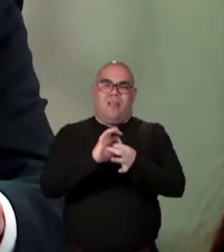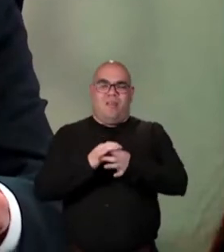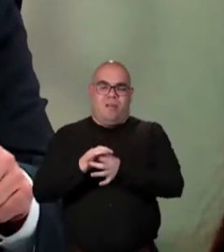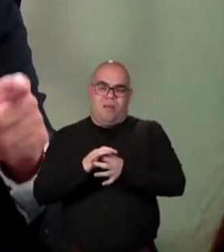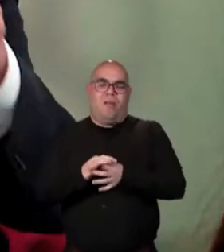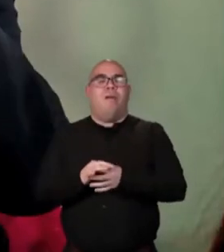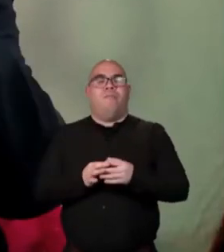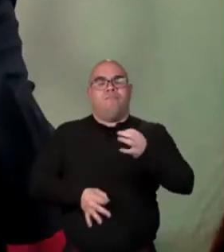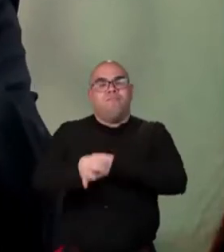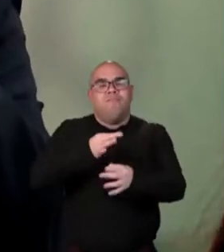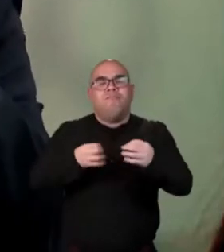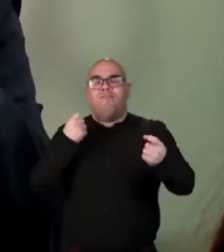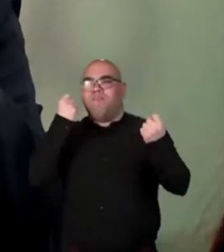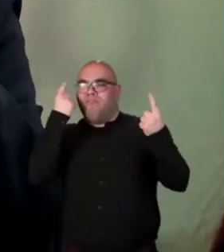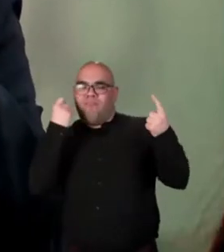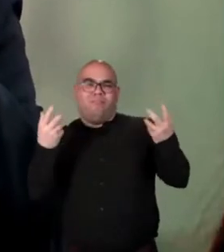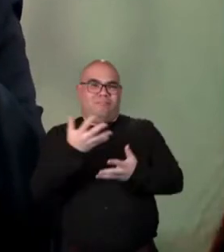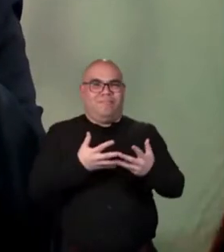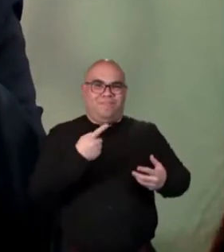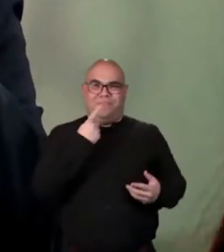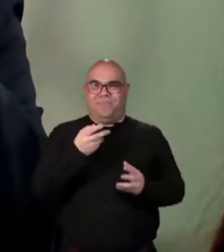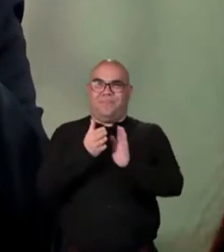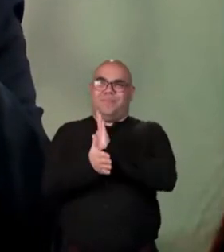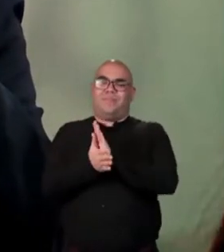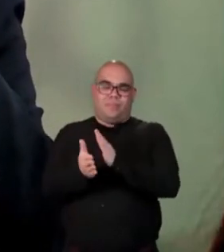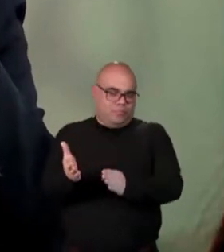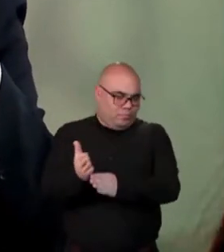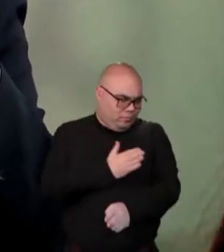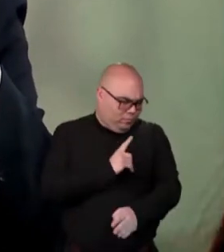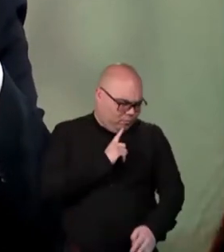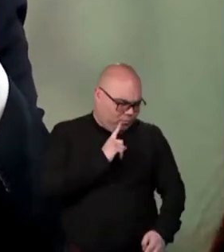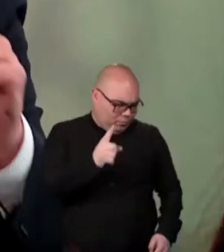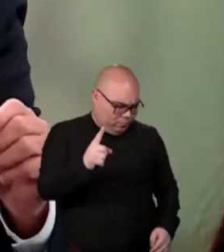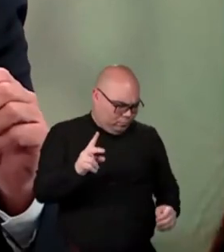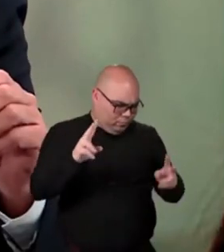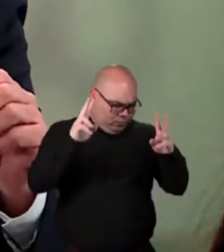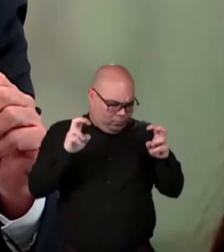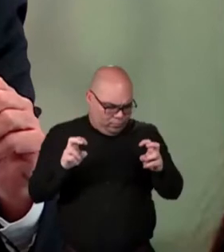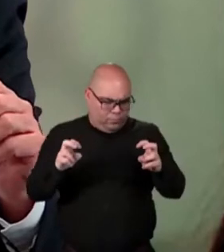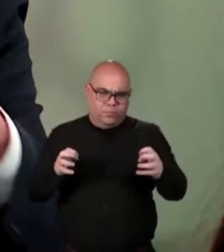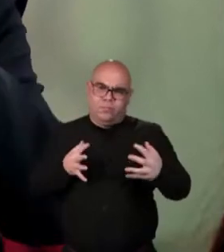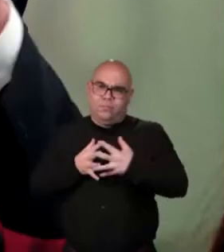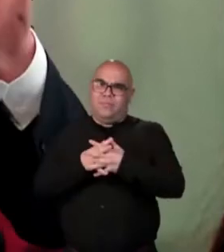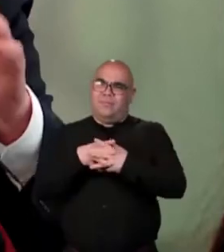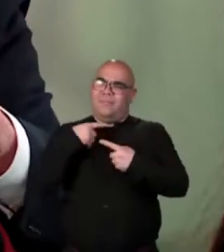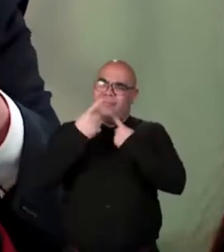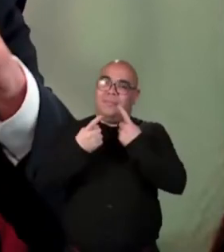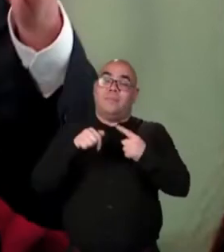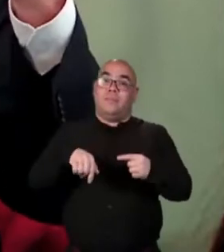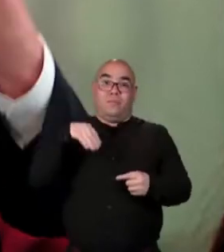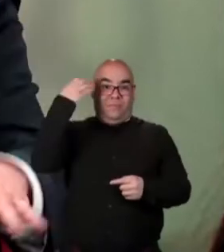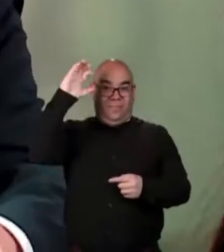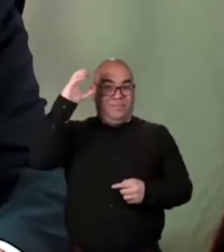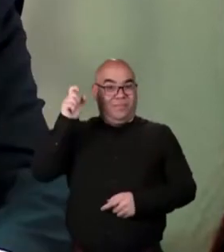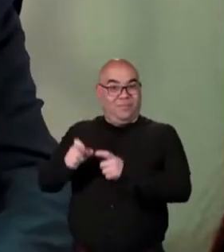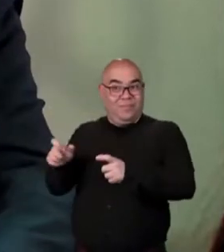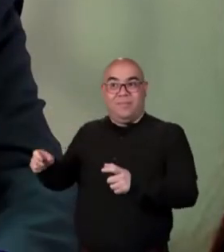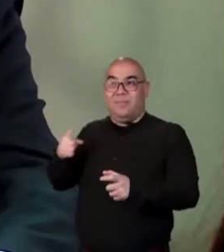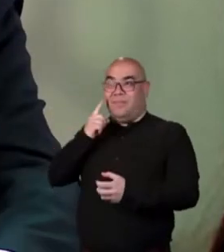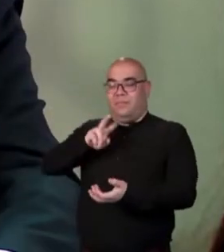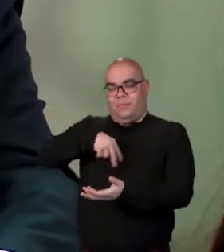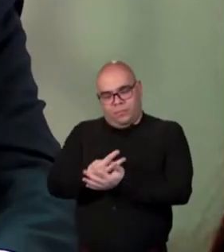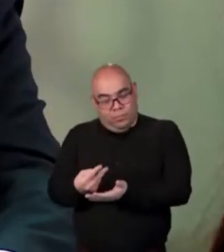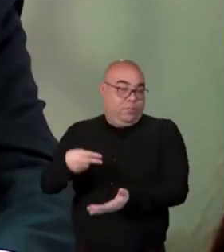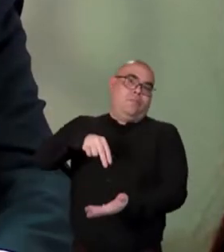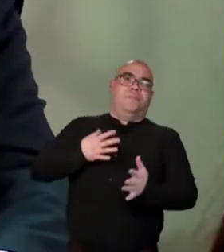hoy en día y en algo que hablo algunos conferencistas anteriores que era el tema de resiliencia los colombianos somos de los que nos caemos un millón de veces y